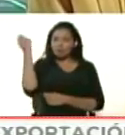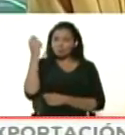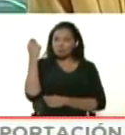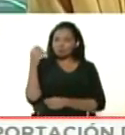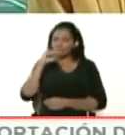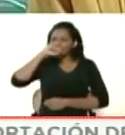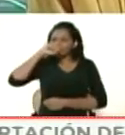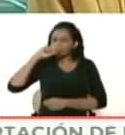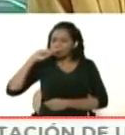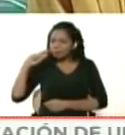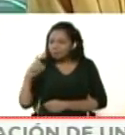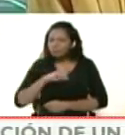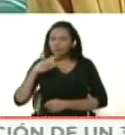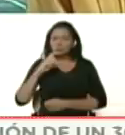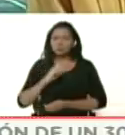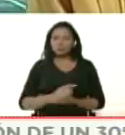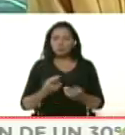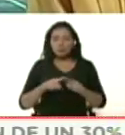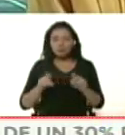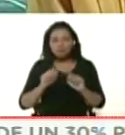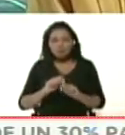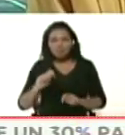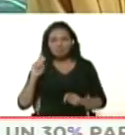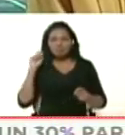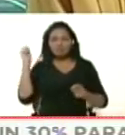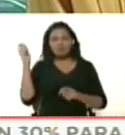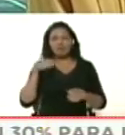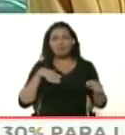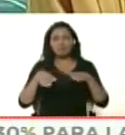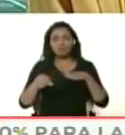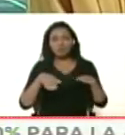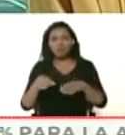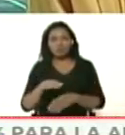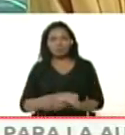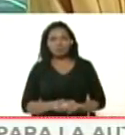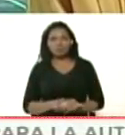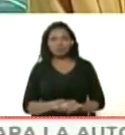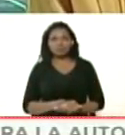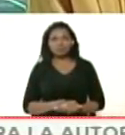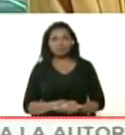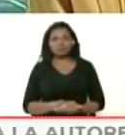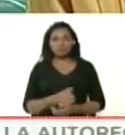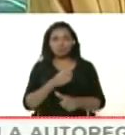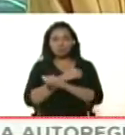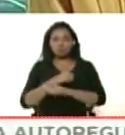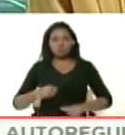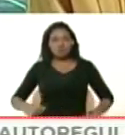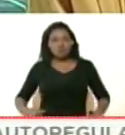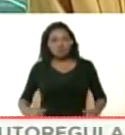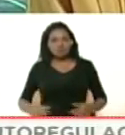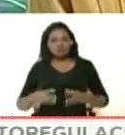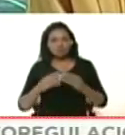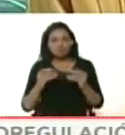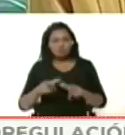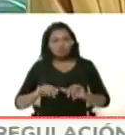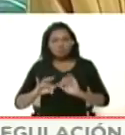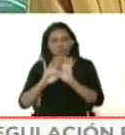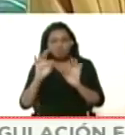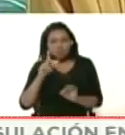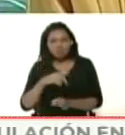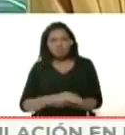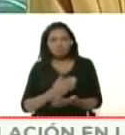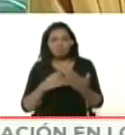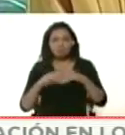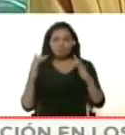¿Ah? Y en Portuguesa, y calle allá en Portuguesa.